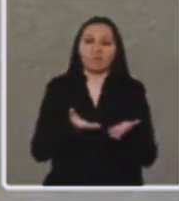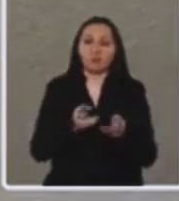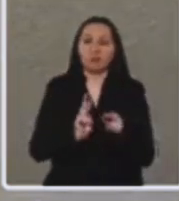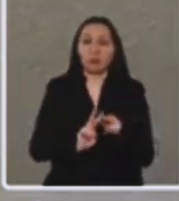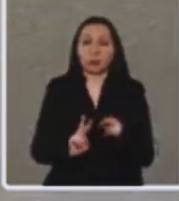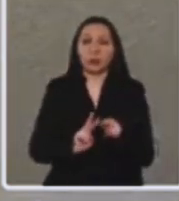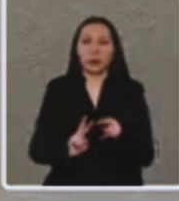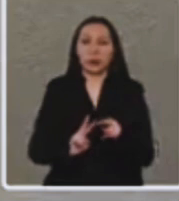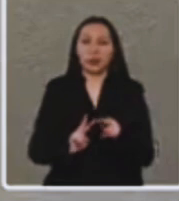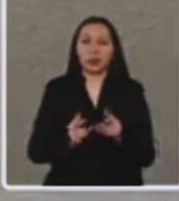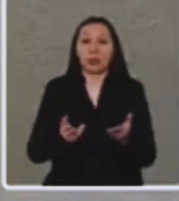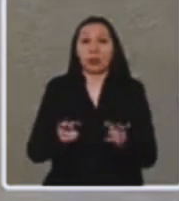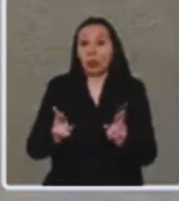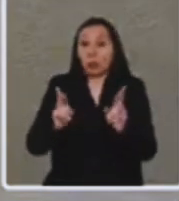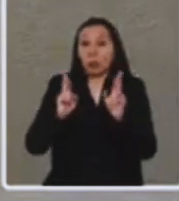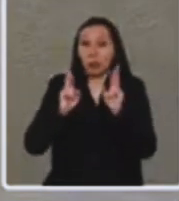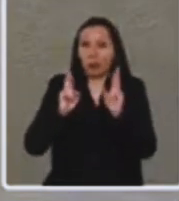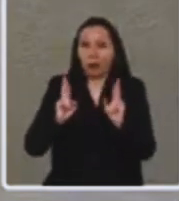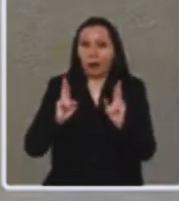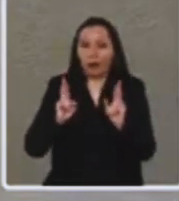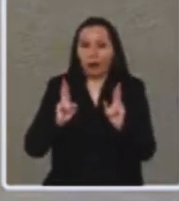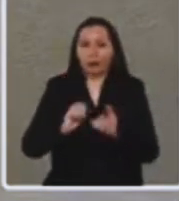y ojalá